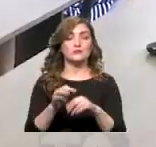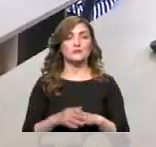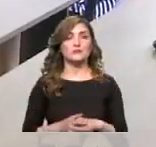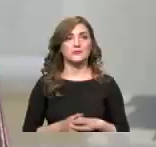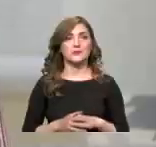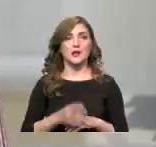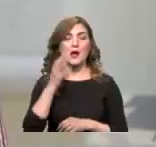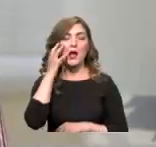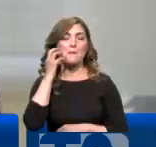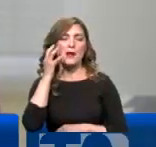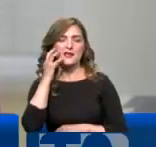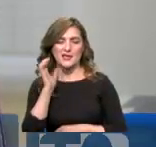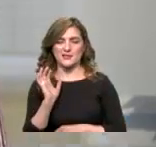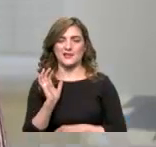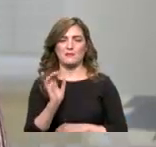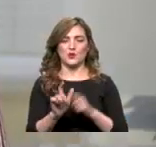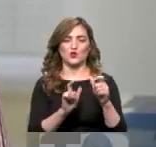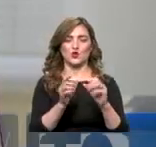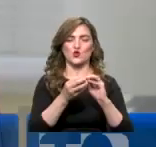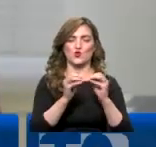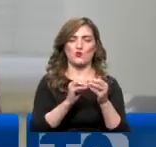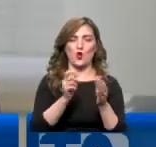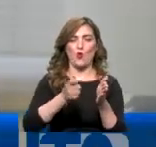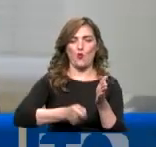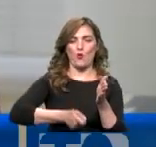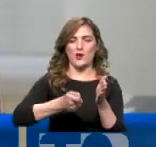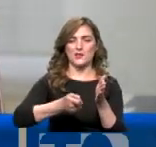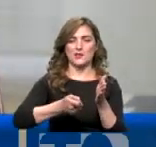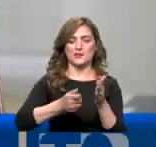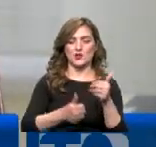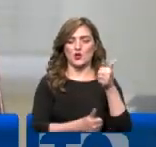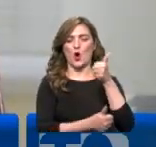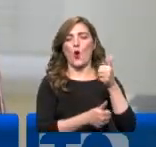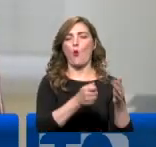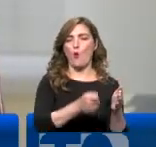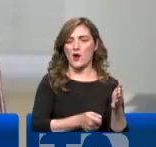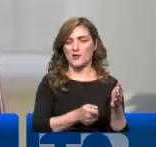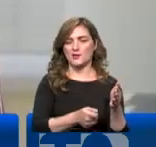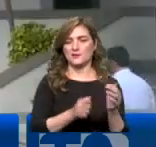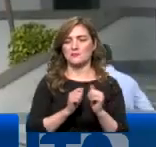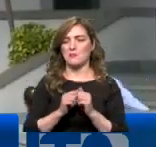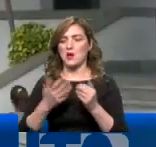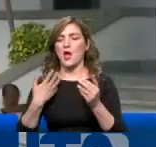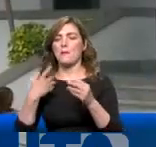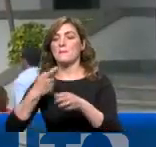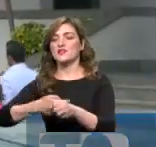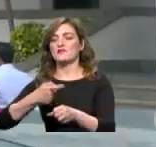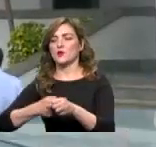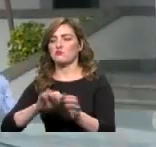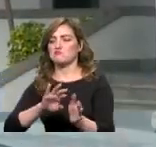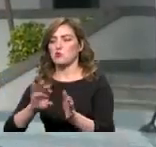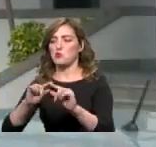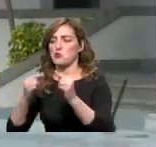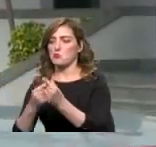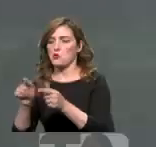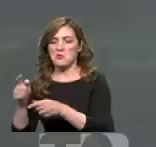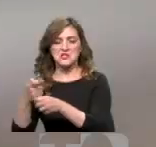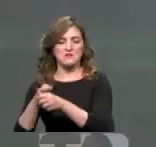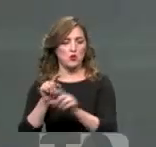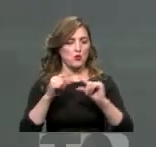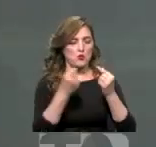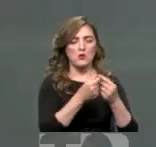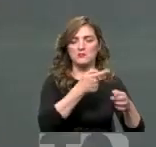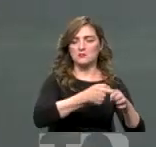por expertise. Hay que dividirse el número de jueces y conjueces. Nos vamos a dividir por materias. Las audiencias orales en las que los magistrados